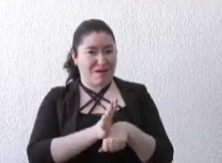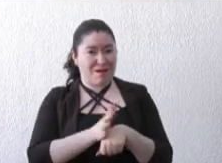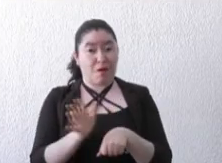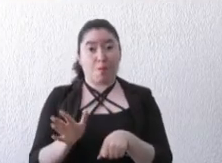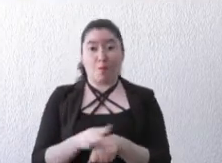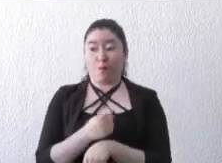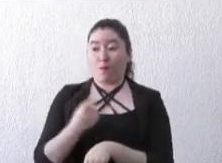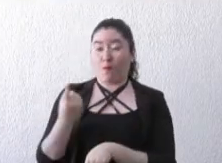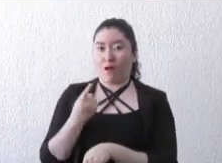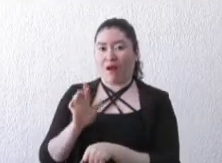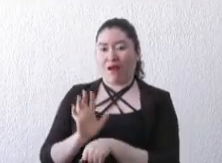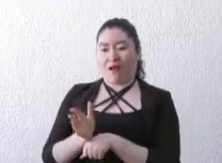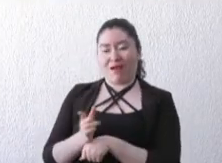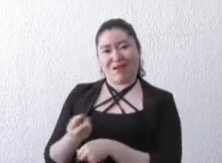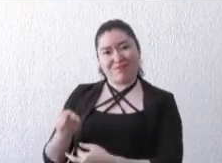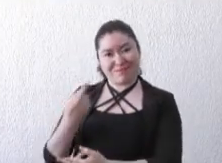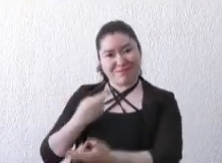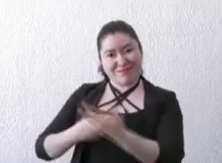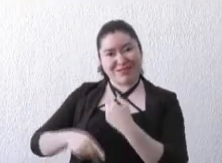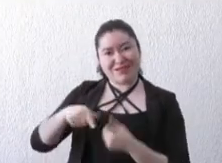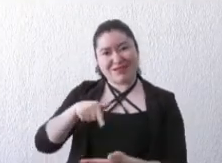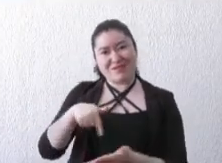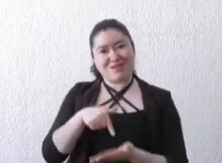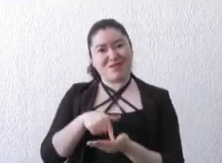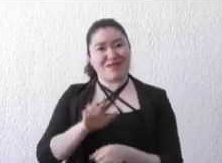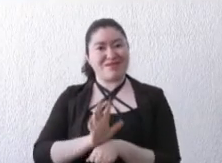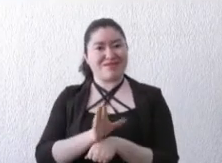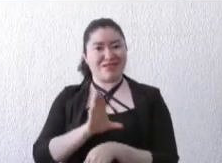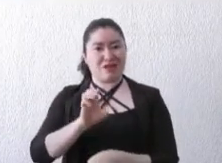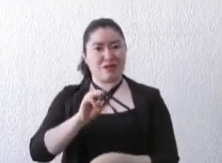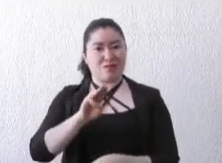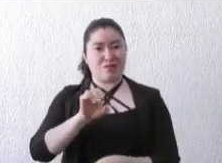regresar al cine, al Cine Cosmos.